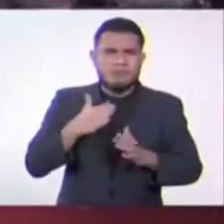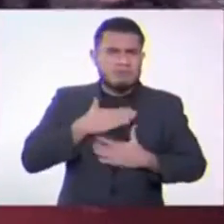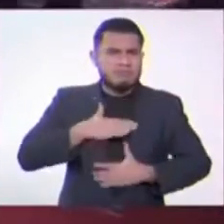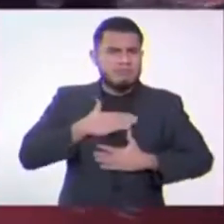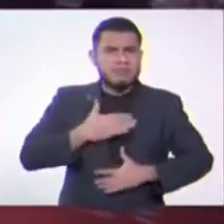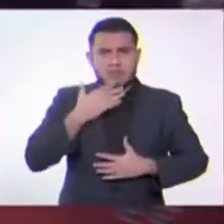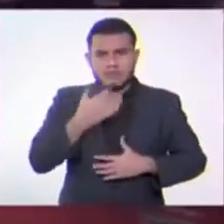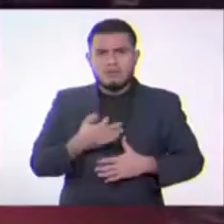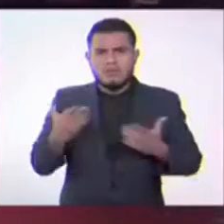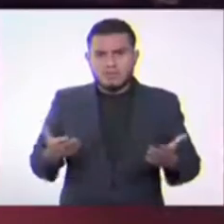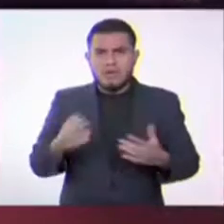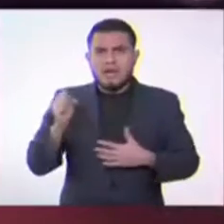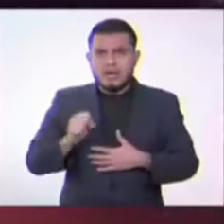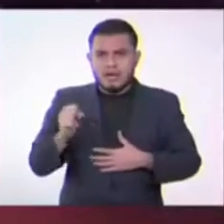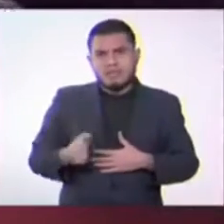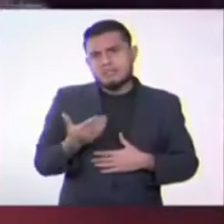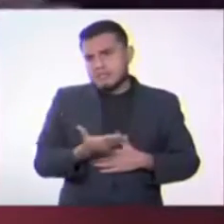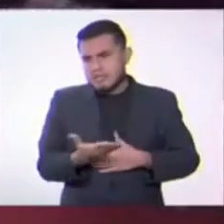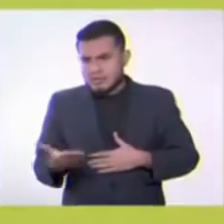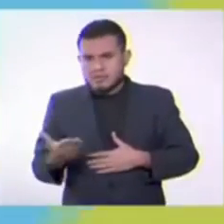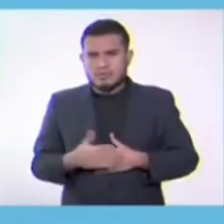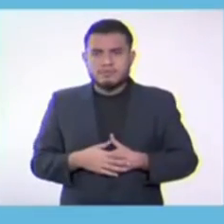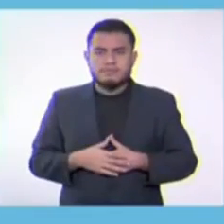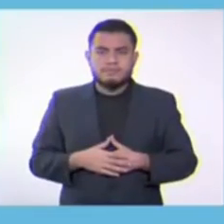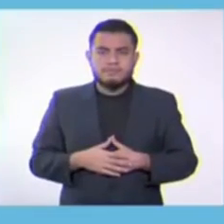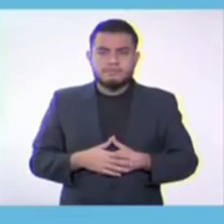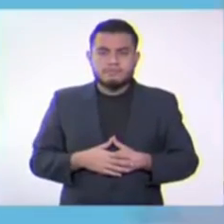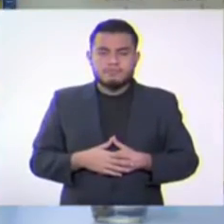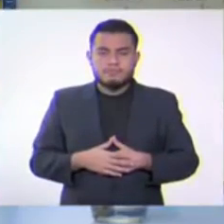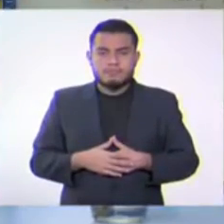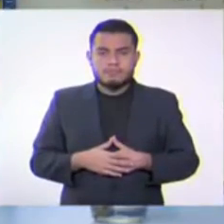la verdad, así son las cosas.